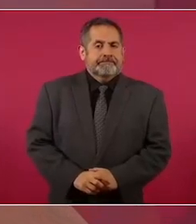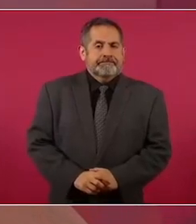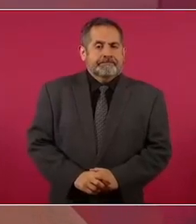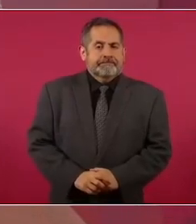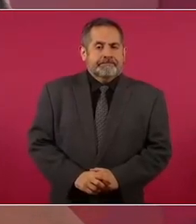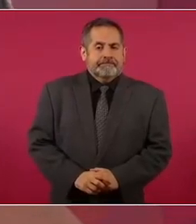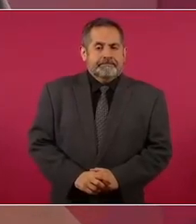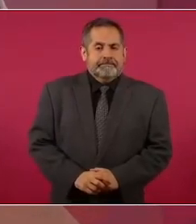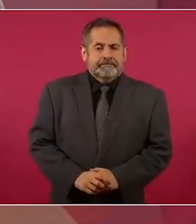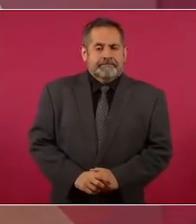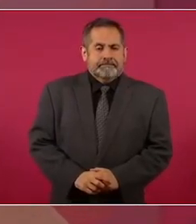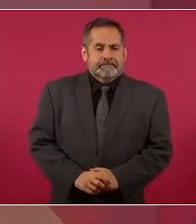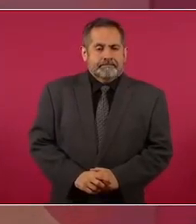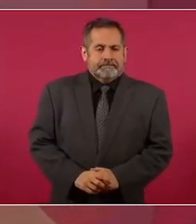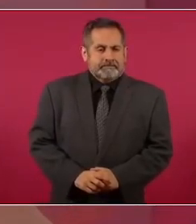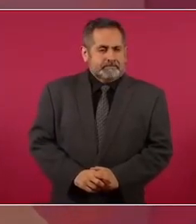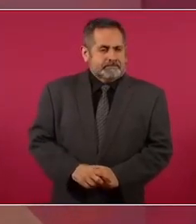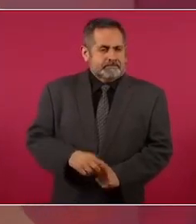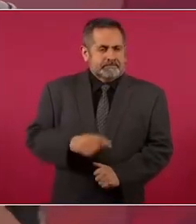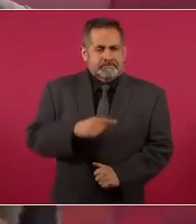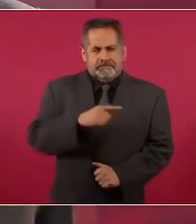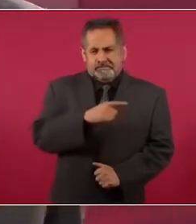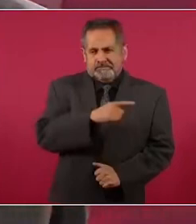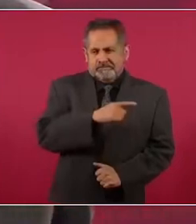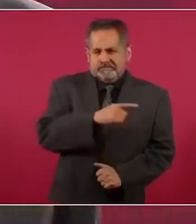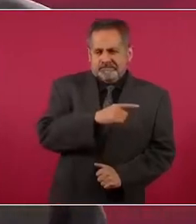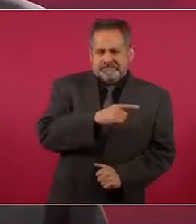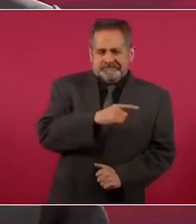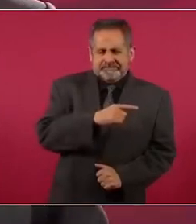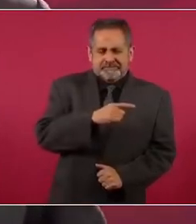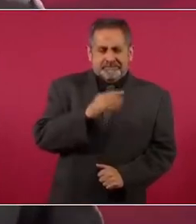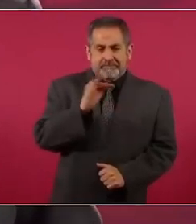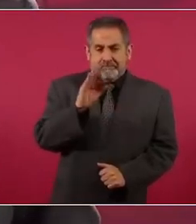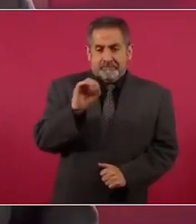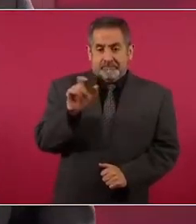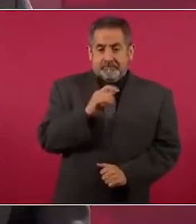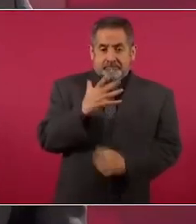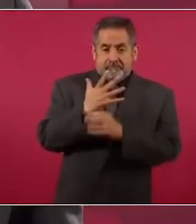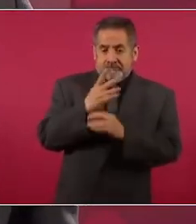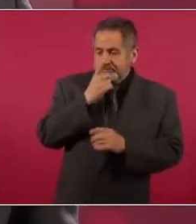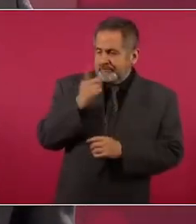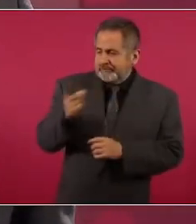como la paloma. ¿Qué quieres?